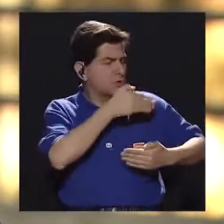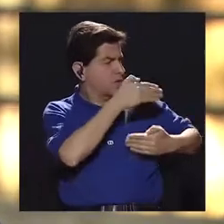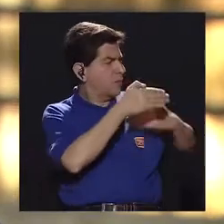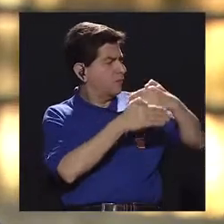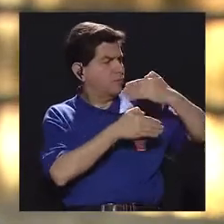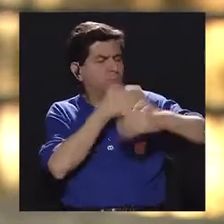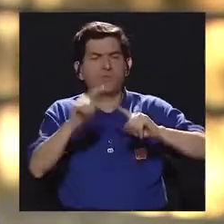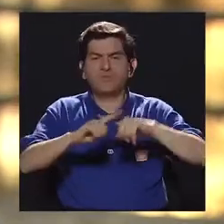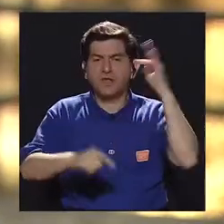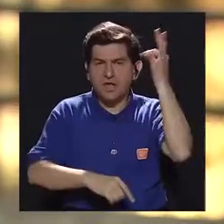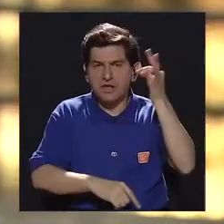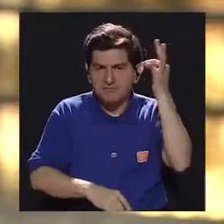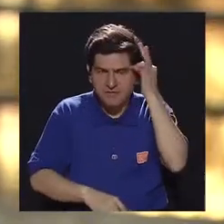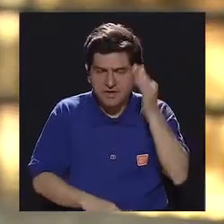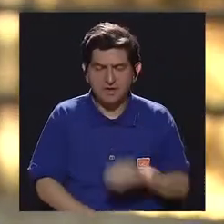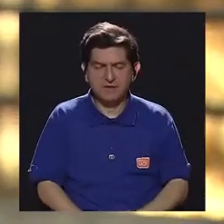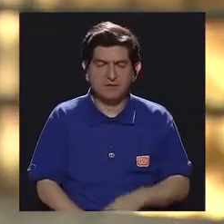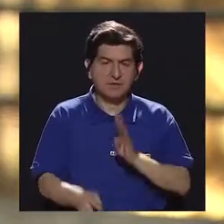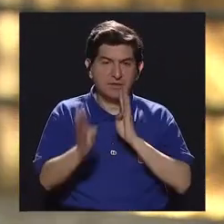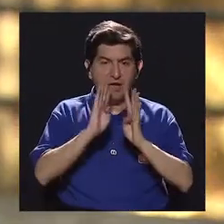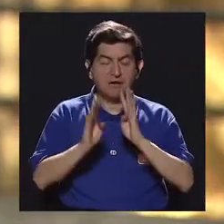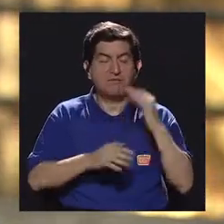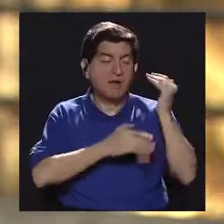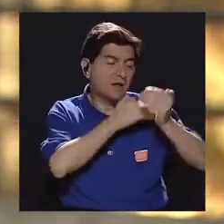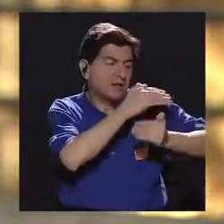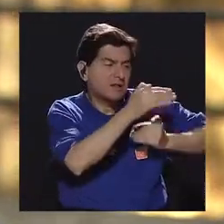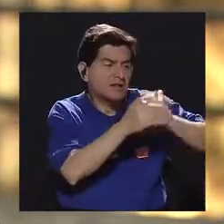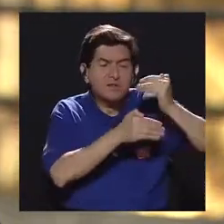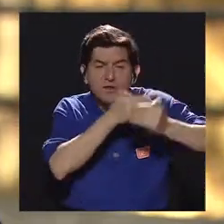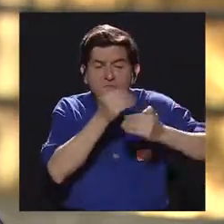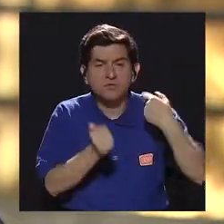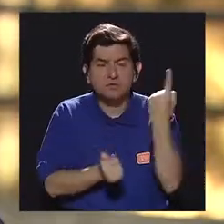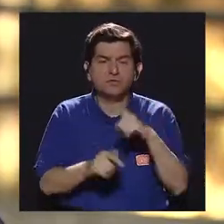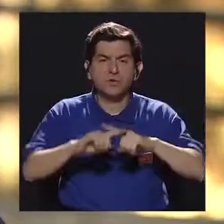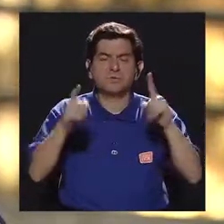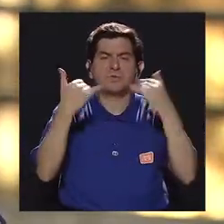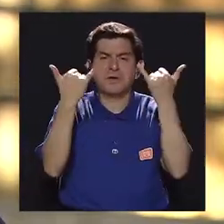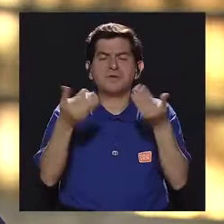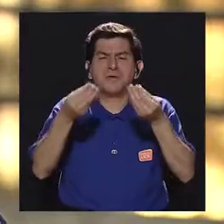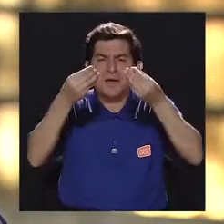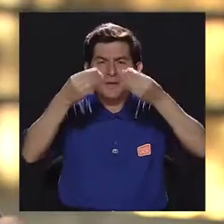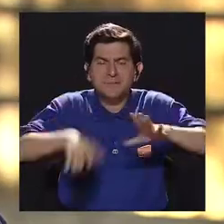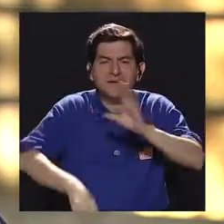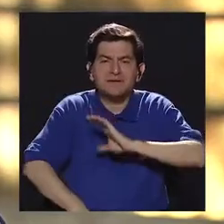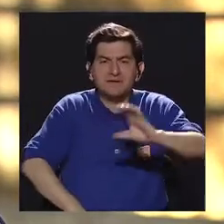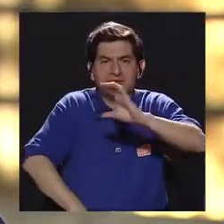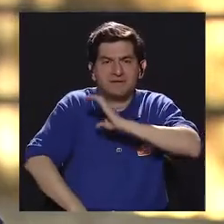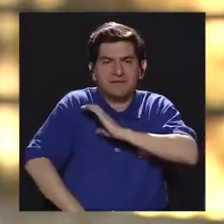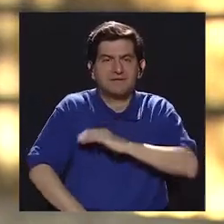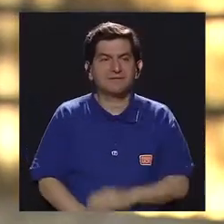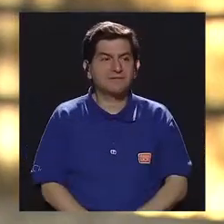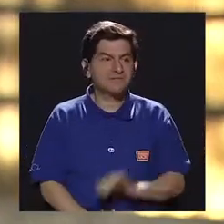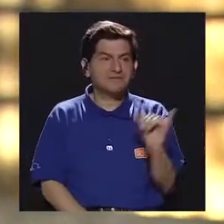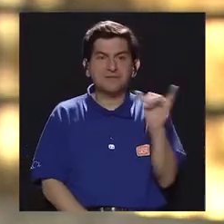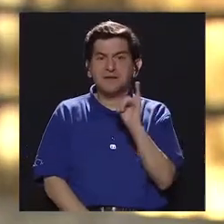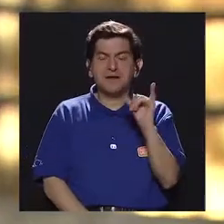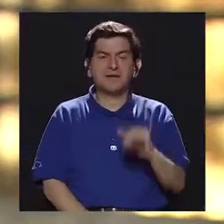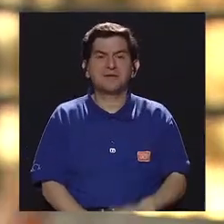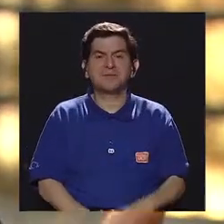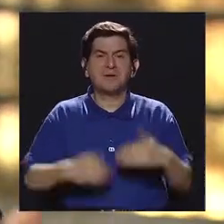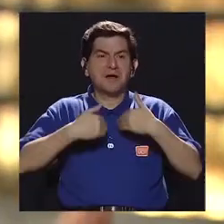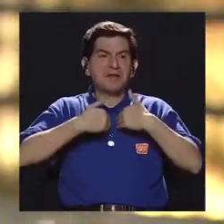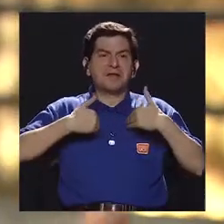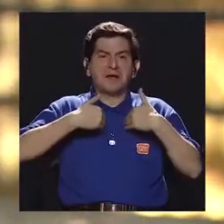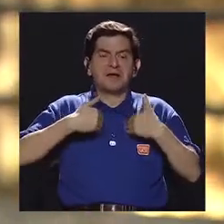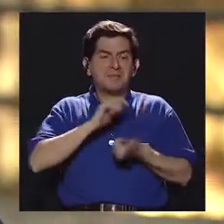hay varias teorías, estamos hablando nada más de la evolutiva, pues se ha ido perdiendo una característica, así como